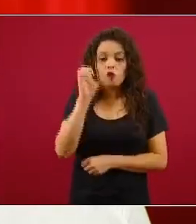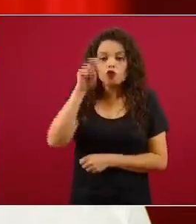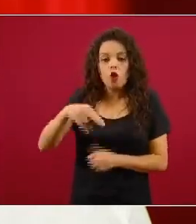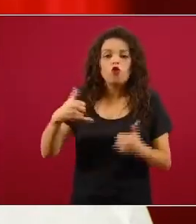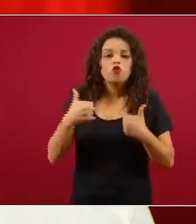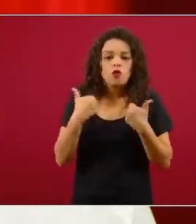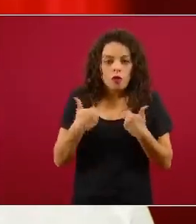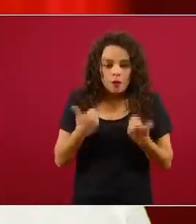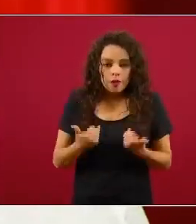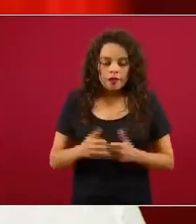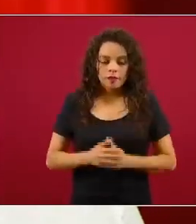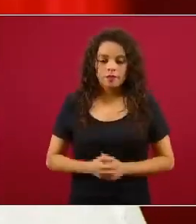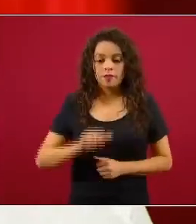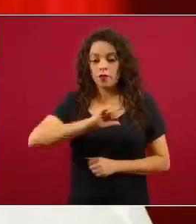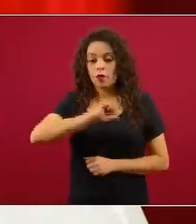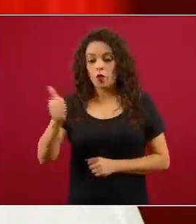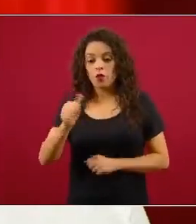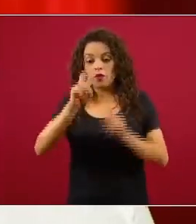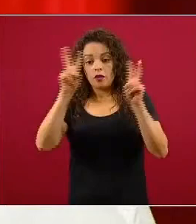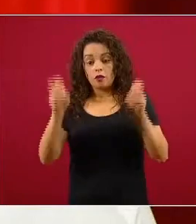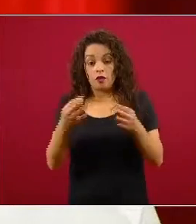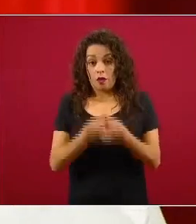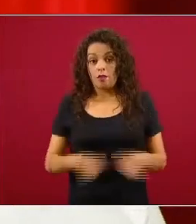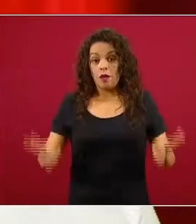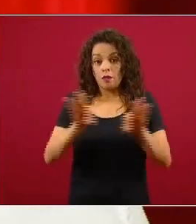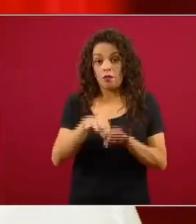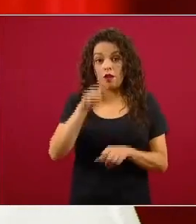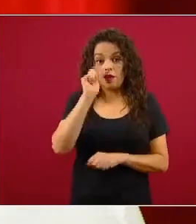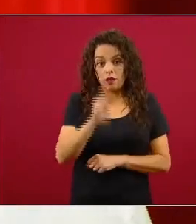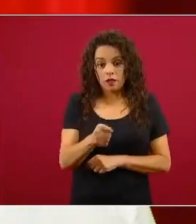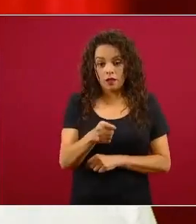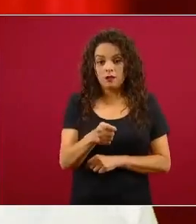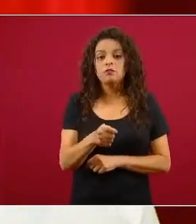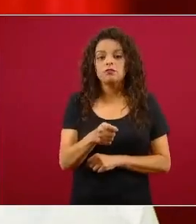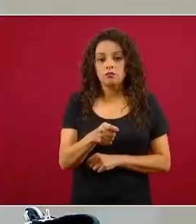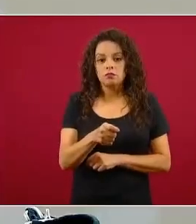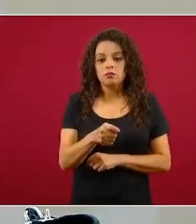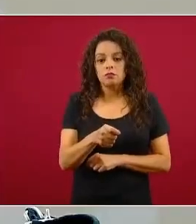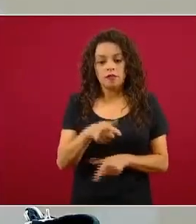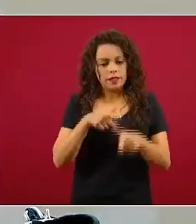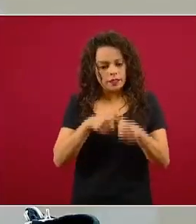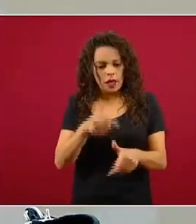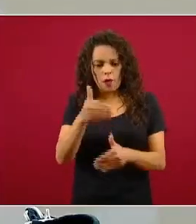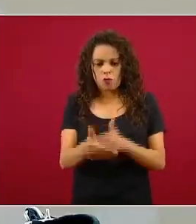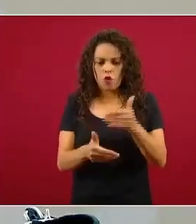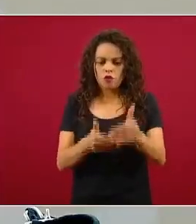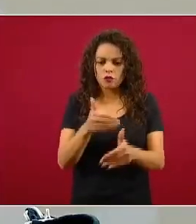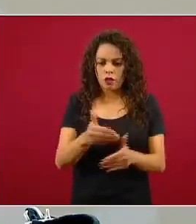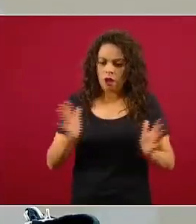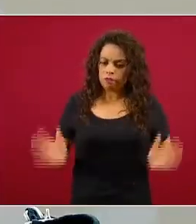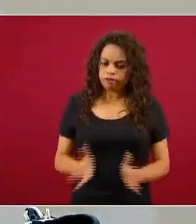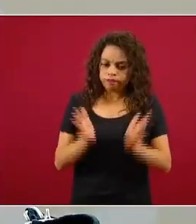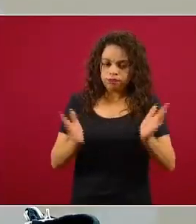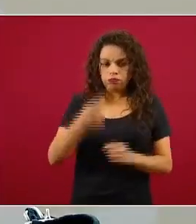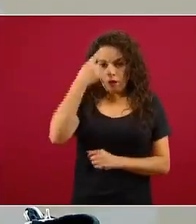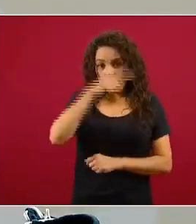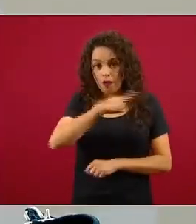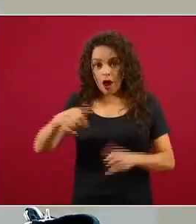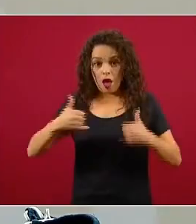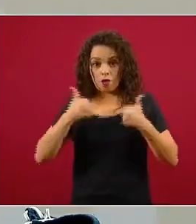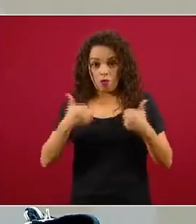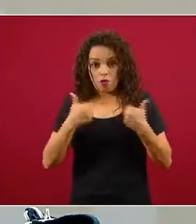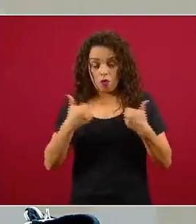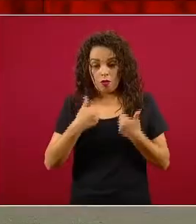más importantes y por ello también es que seguimos empujando y seguimos acompañando los procesos de las personas jóvenes que pugnan justamente por